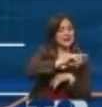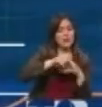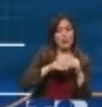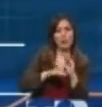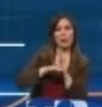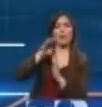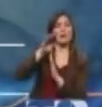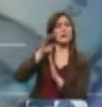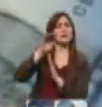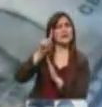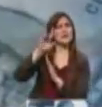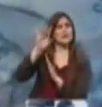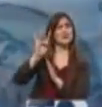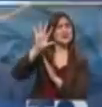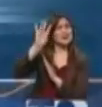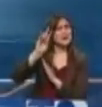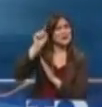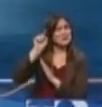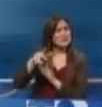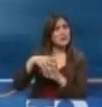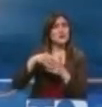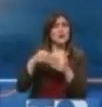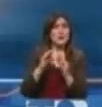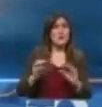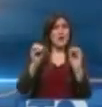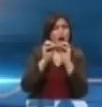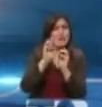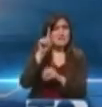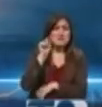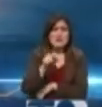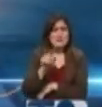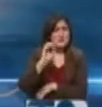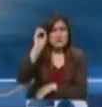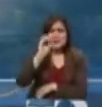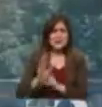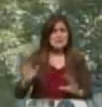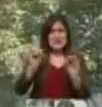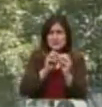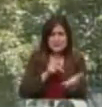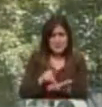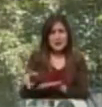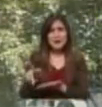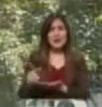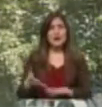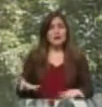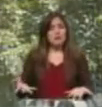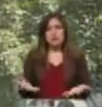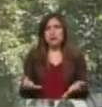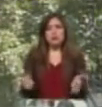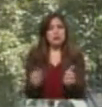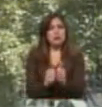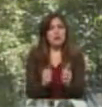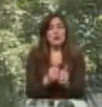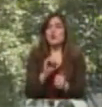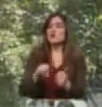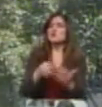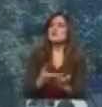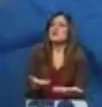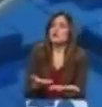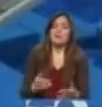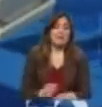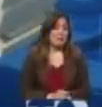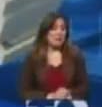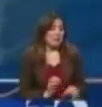dólares en un año. Es decir, un incremento del 1000%, donde no se entregó al equipo auditor mayores